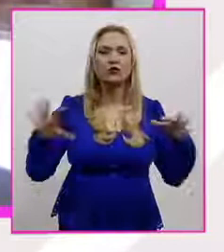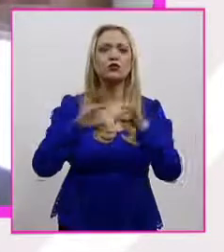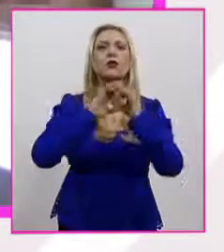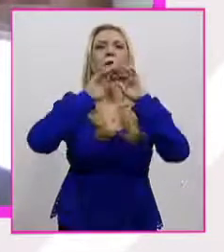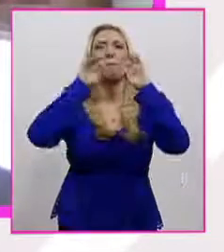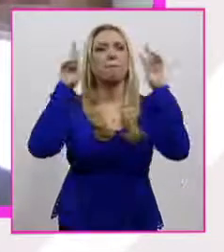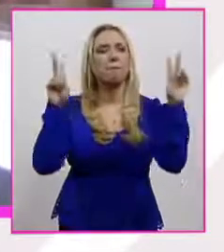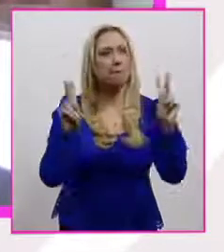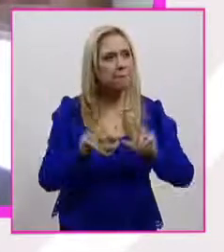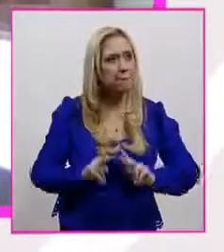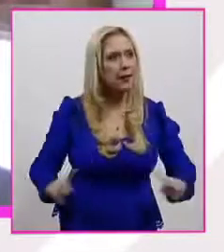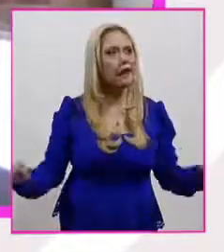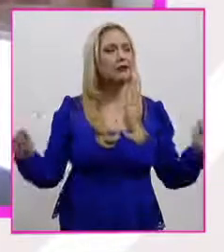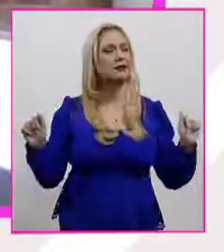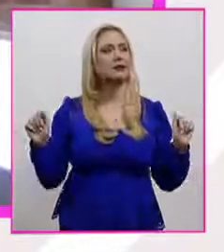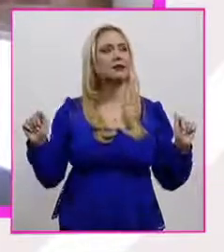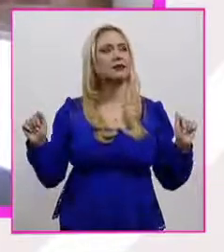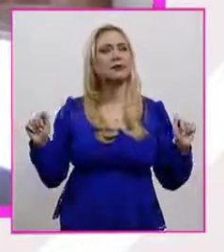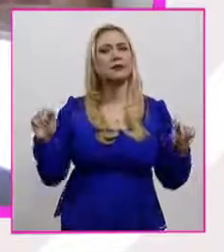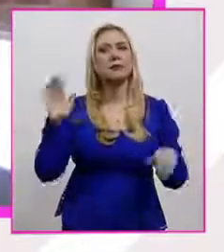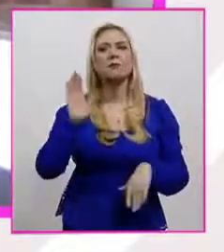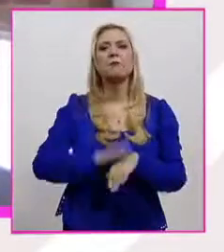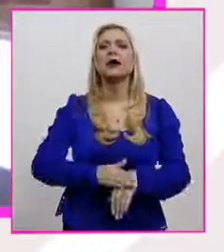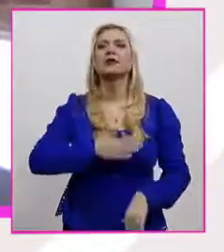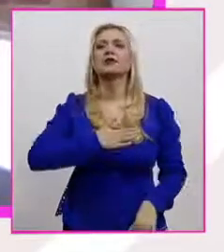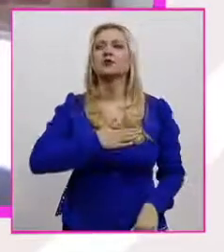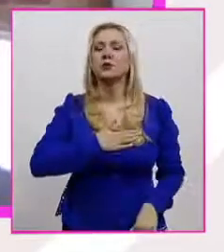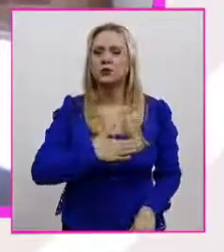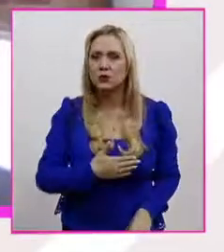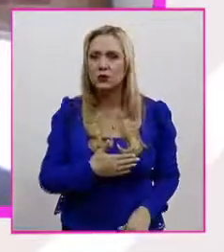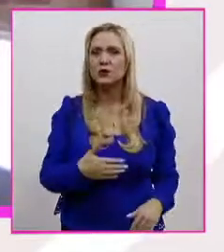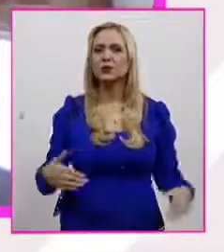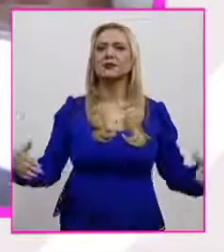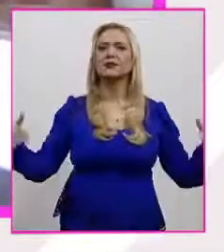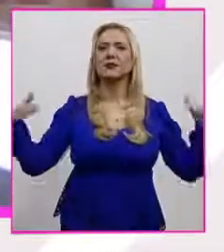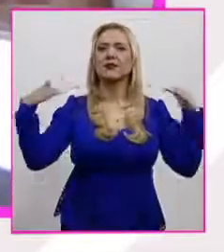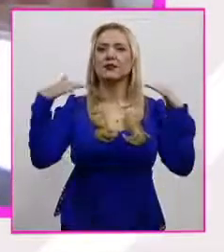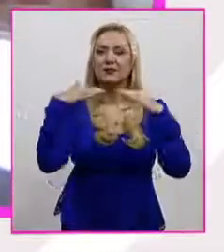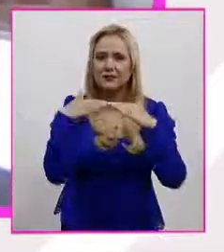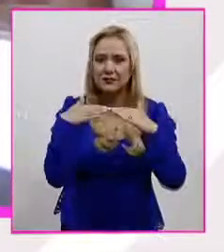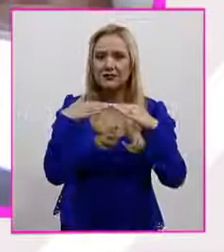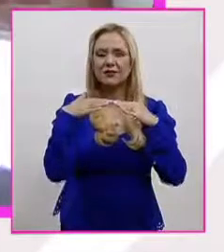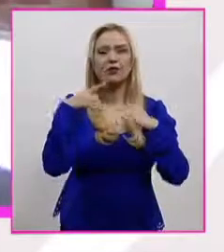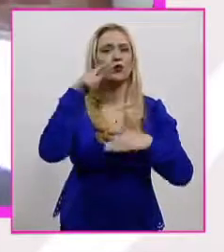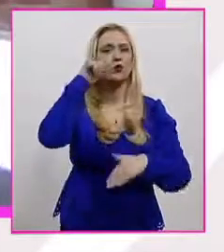una sociedad más democrática y una sociedad en donde nuestro origen no